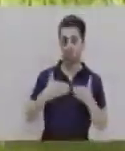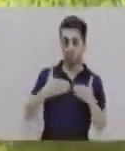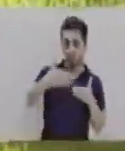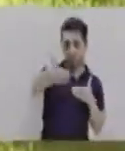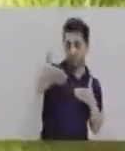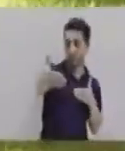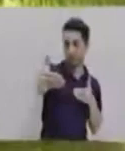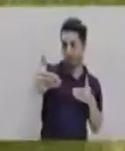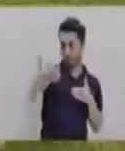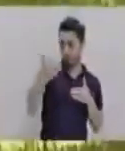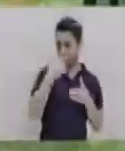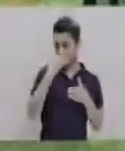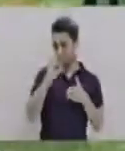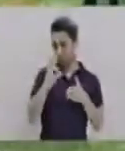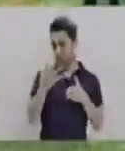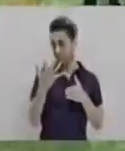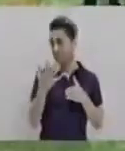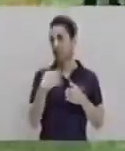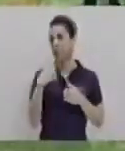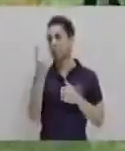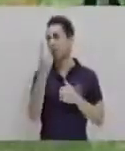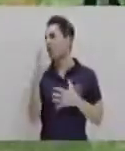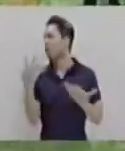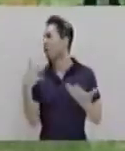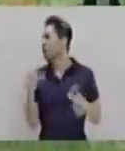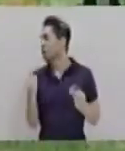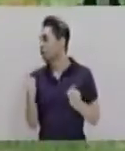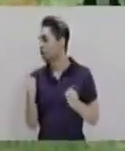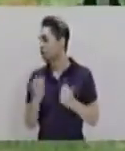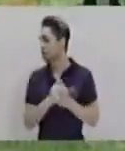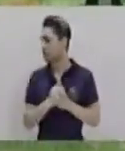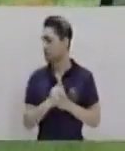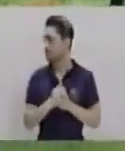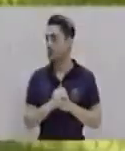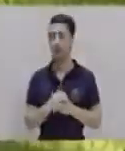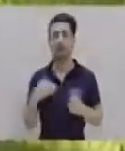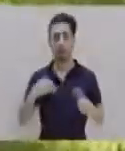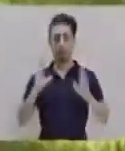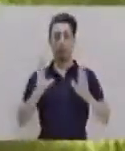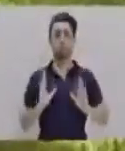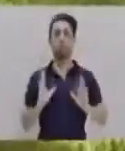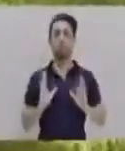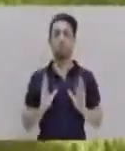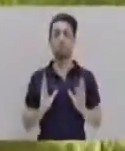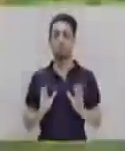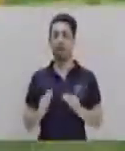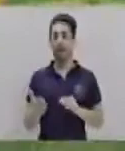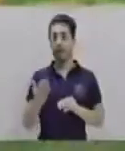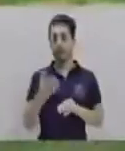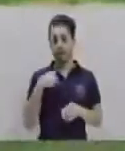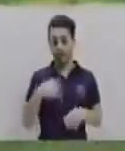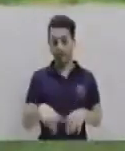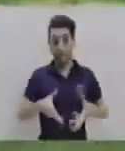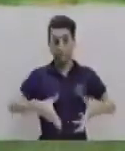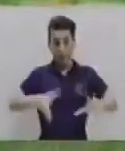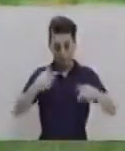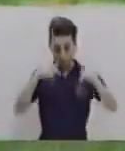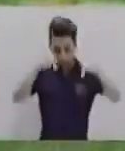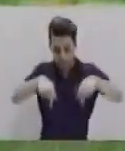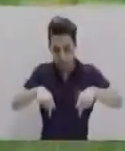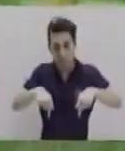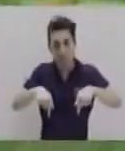una distancia considerada, y primero lo que vamos a hacer es el posicionamiento frente al balón,